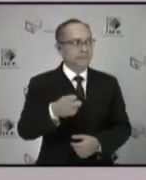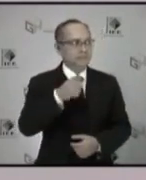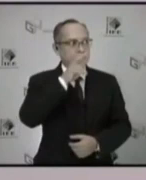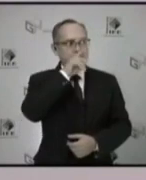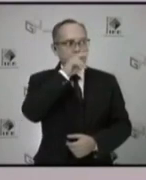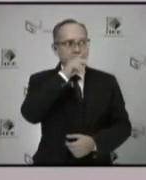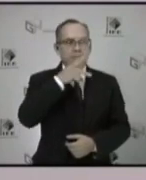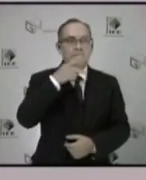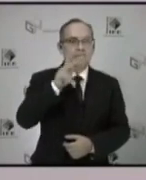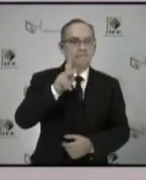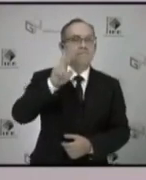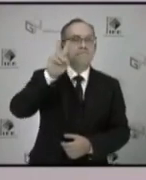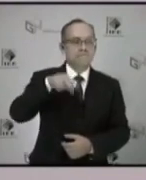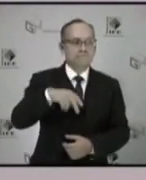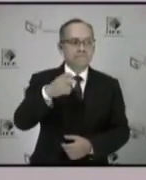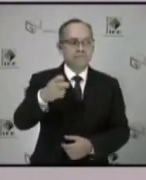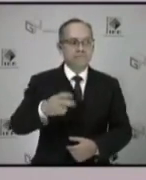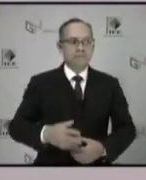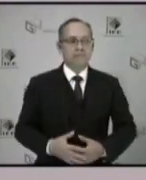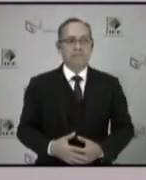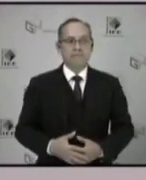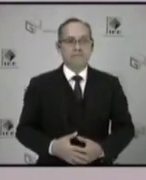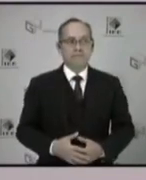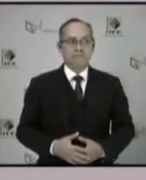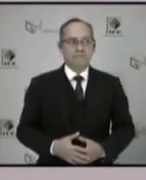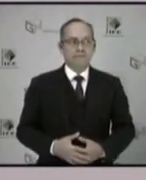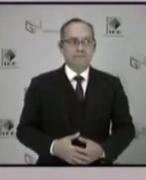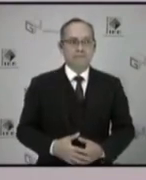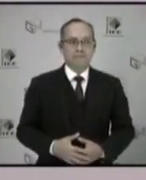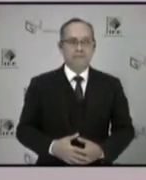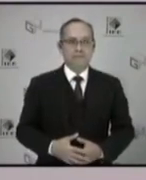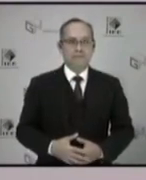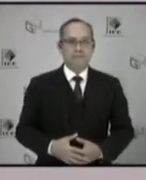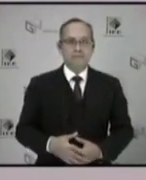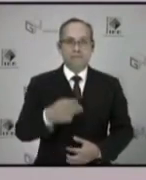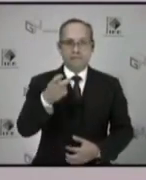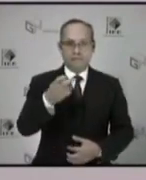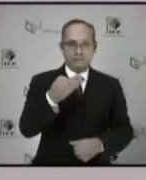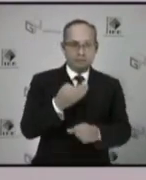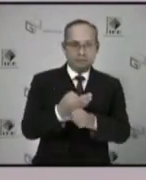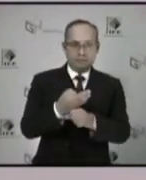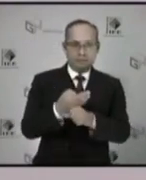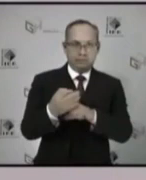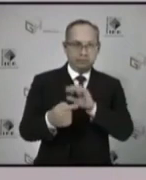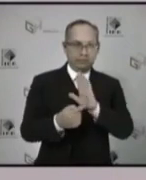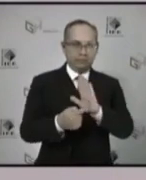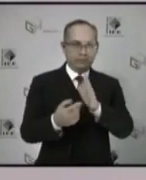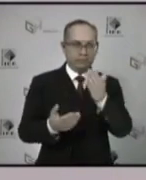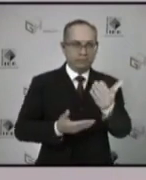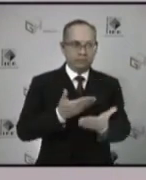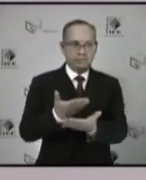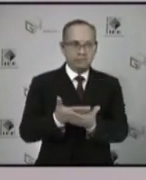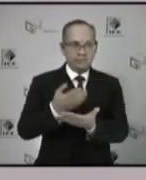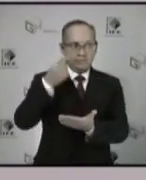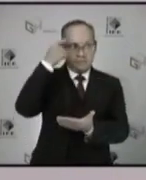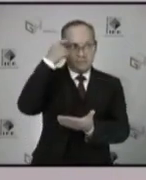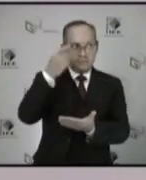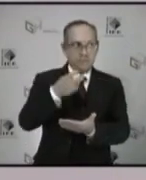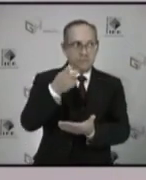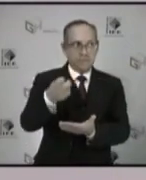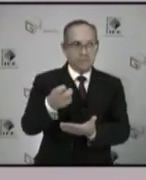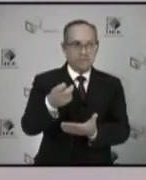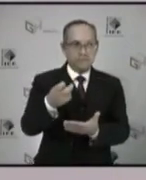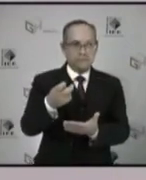quiero decirles a ustedes, primero, que vamos a ser muy concretos en las propuestas que vamos a hacer en mi gobierno.